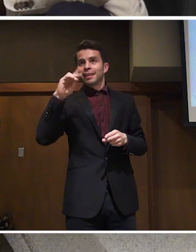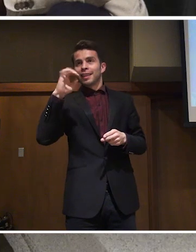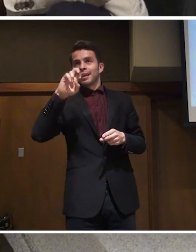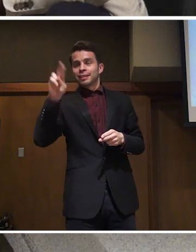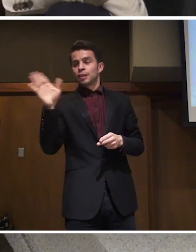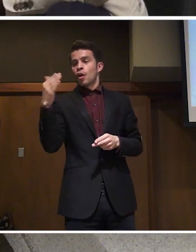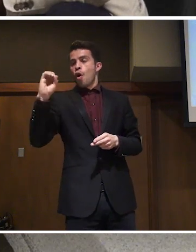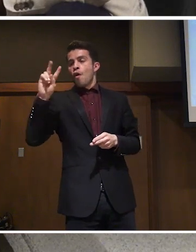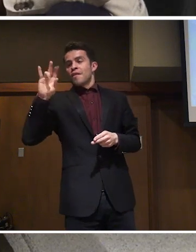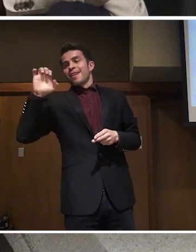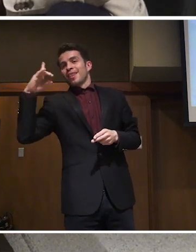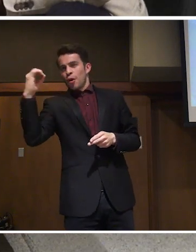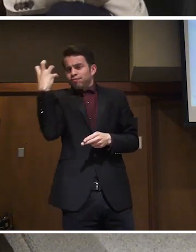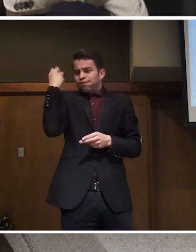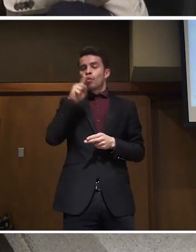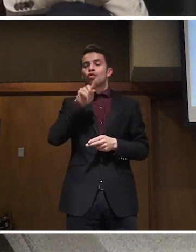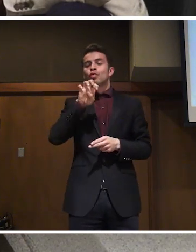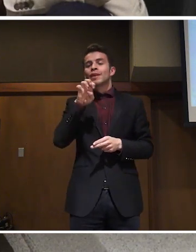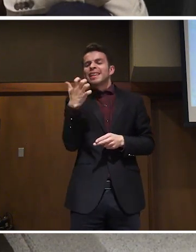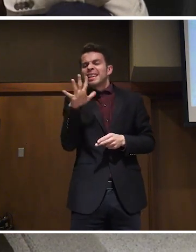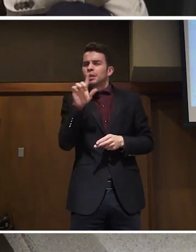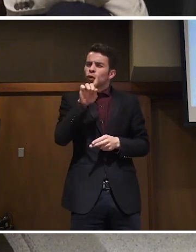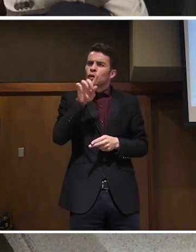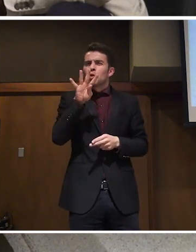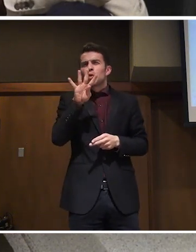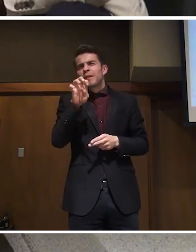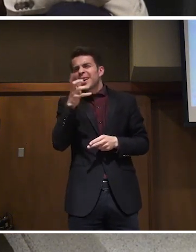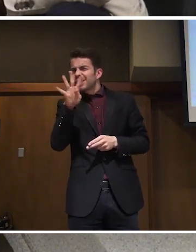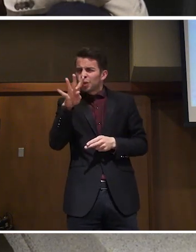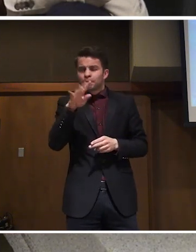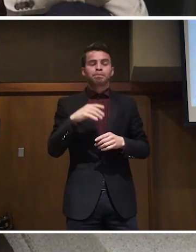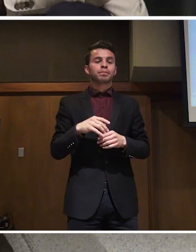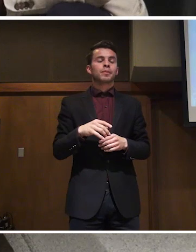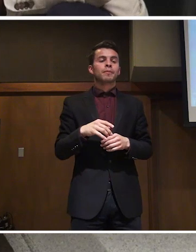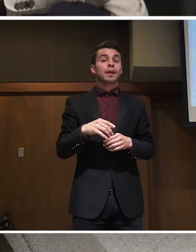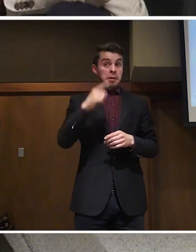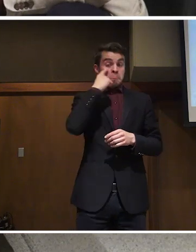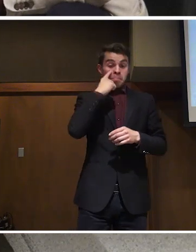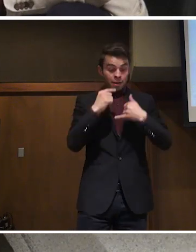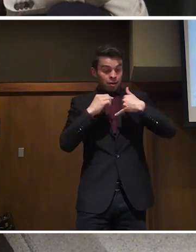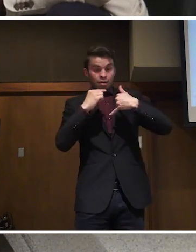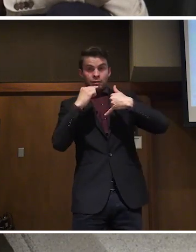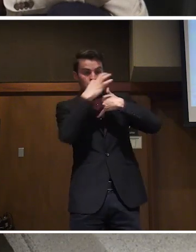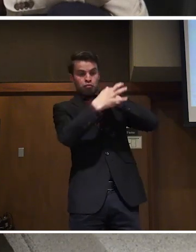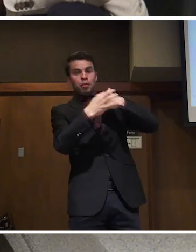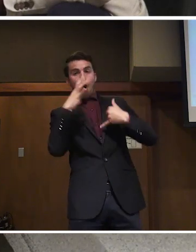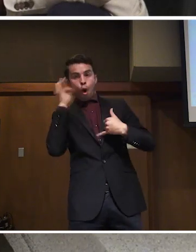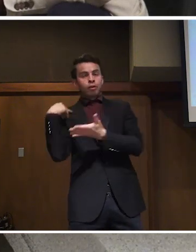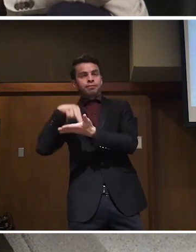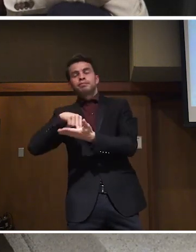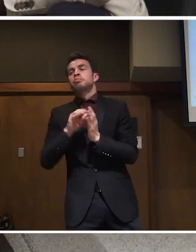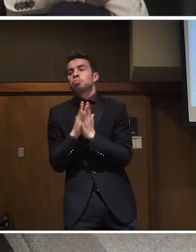1514 o 15 describe la historia del cacique de Urabá, que ve que